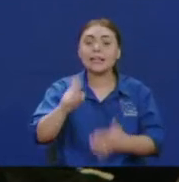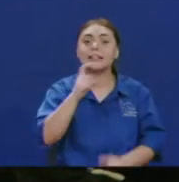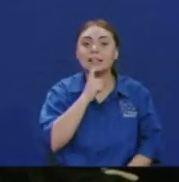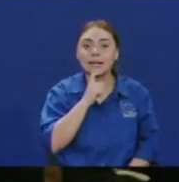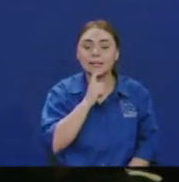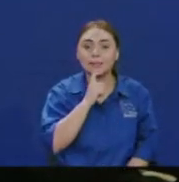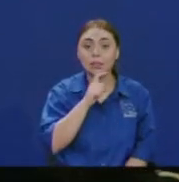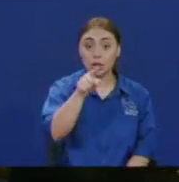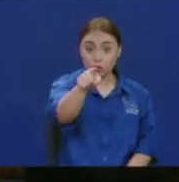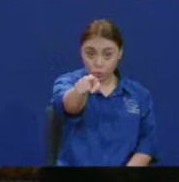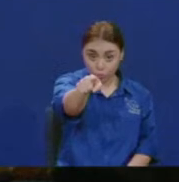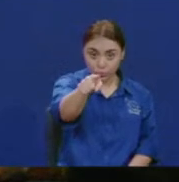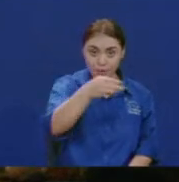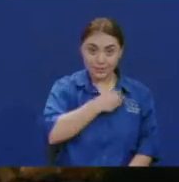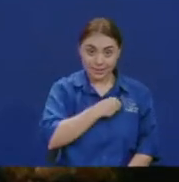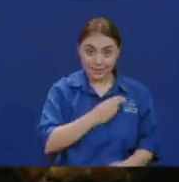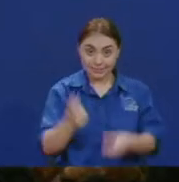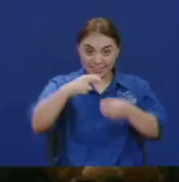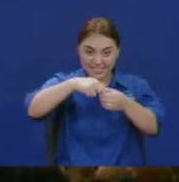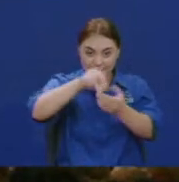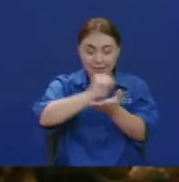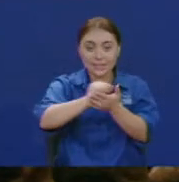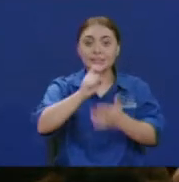¿Cuántos quieren participar de la Santa Cena?